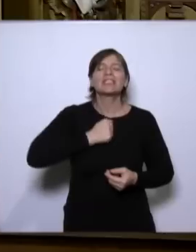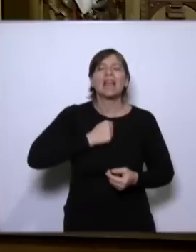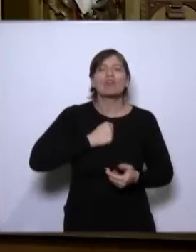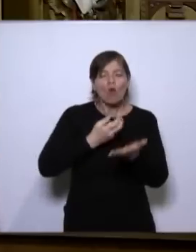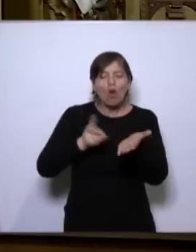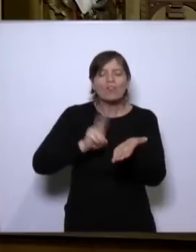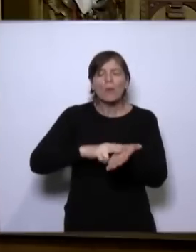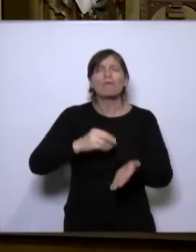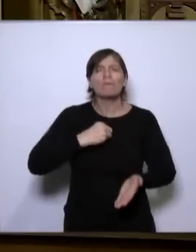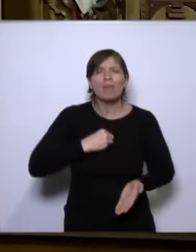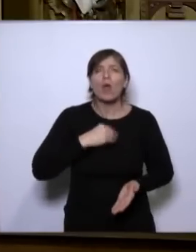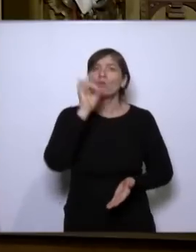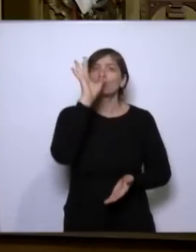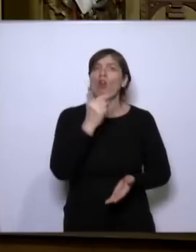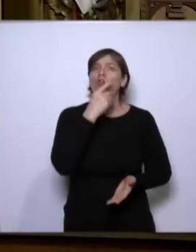solo Dios,